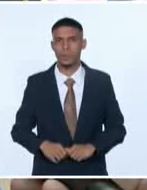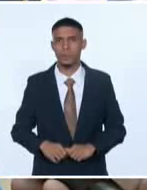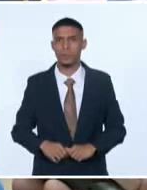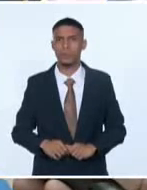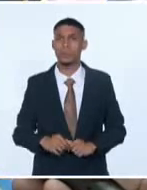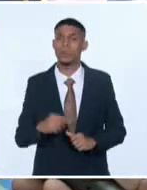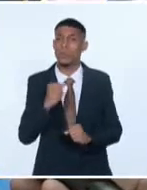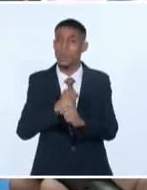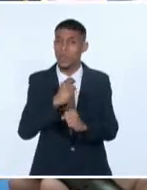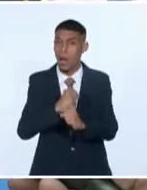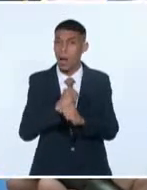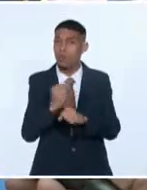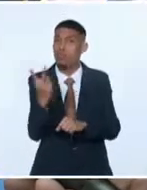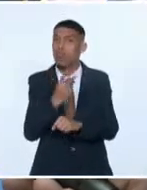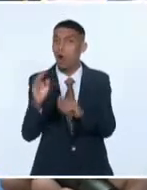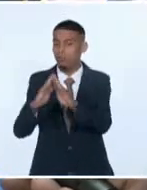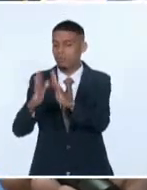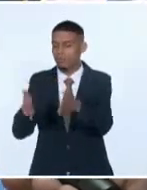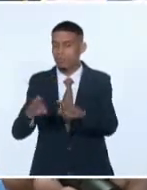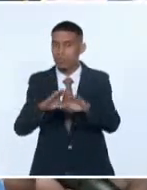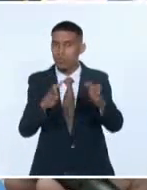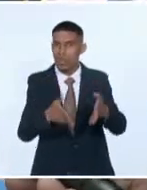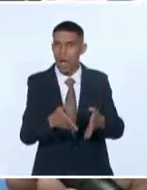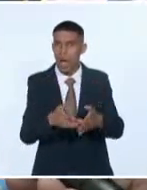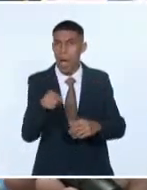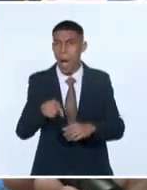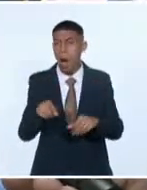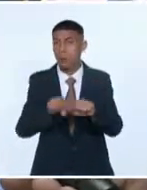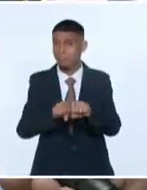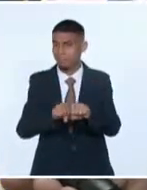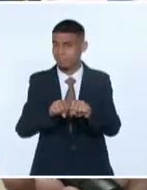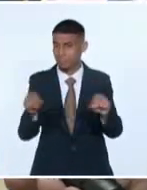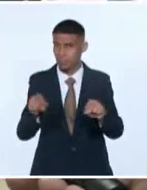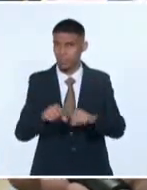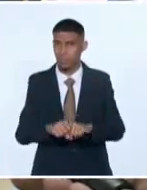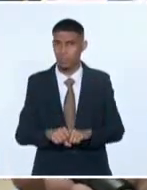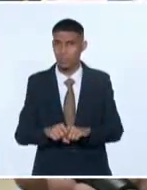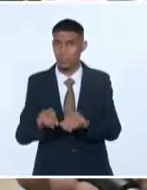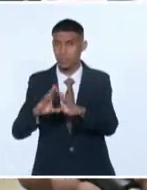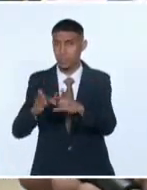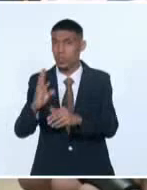en dos unidades que están fuera de servicio por avería en estos momentos, que es la unidad número 6